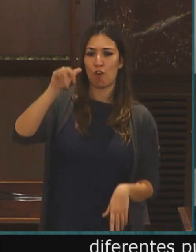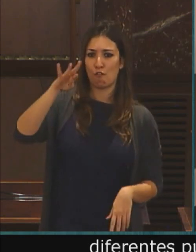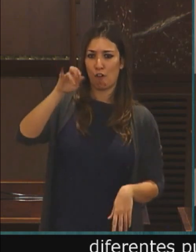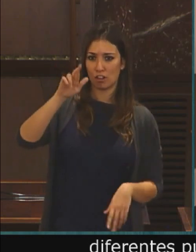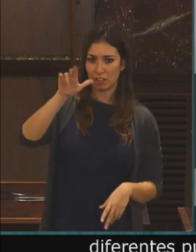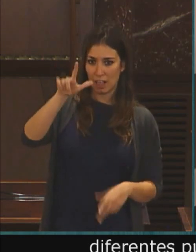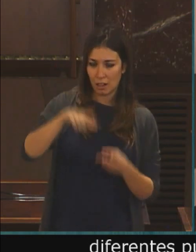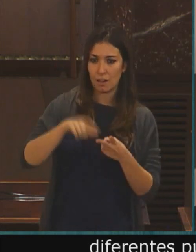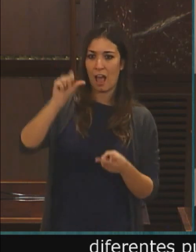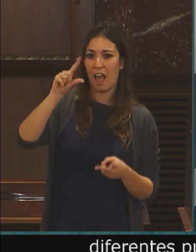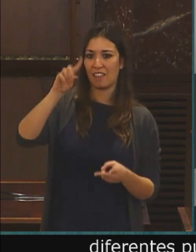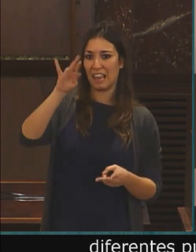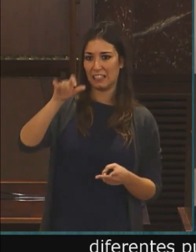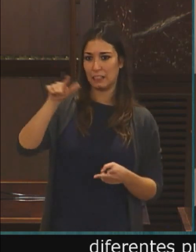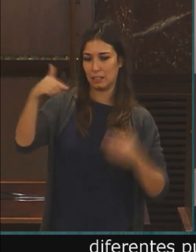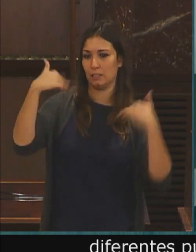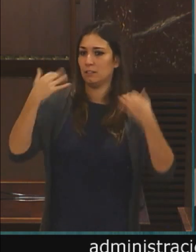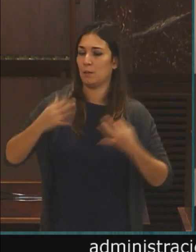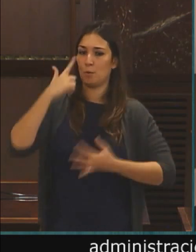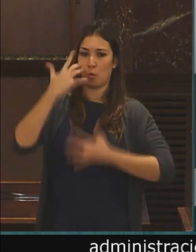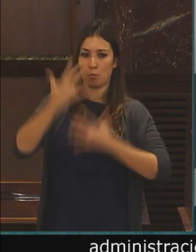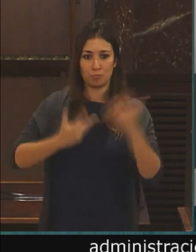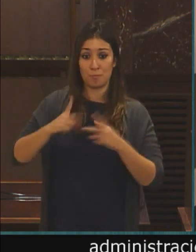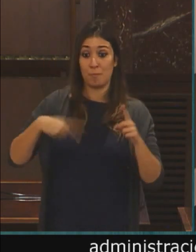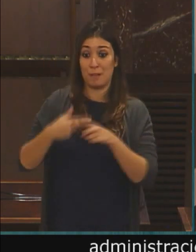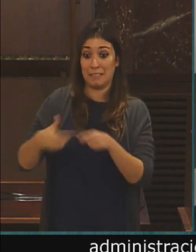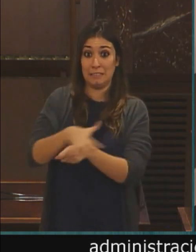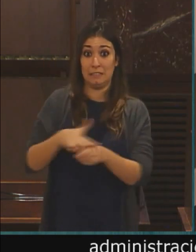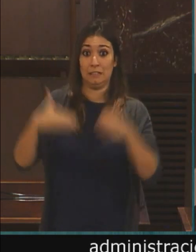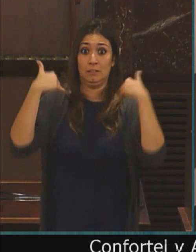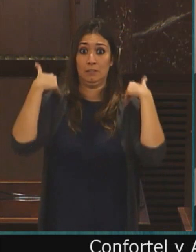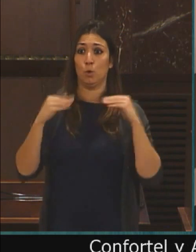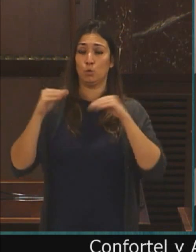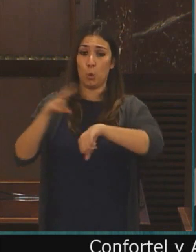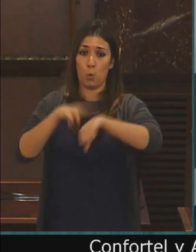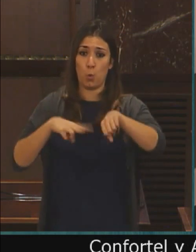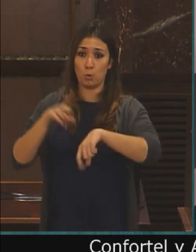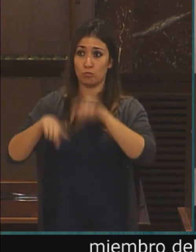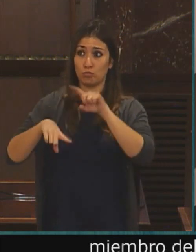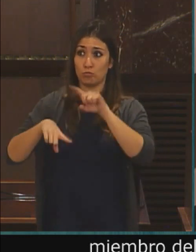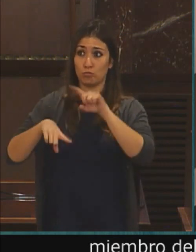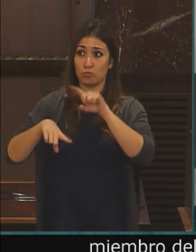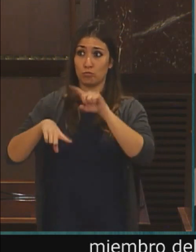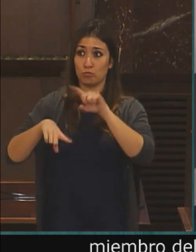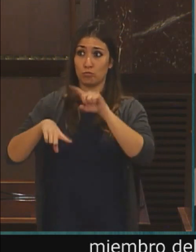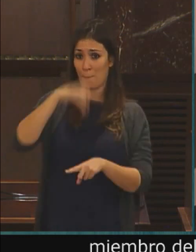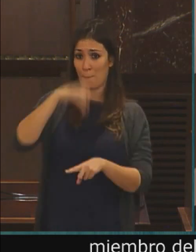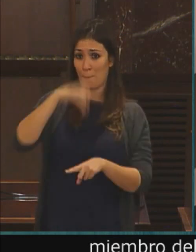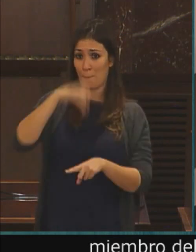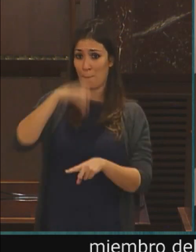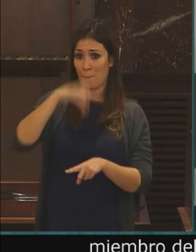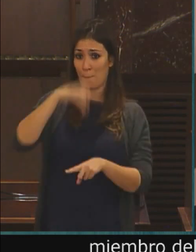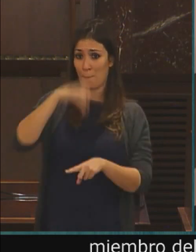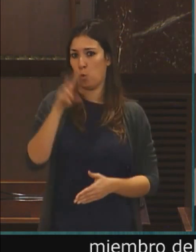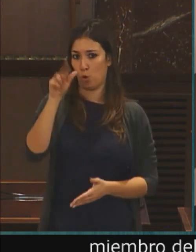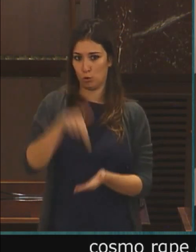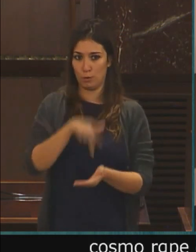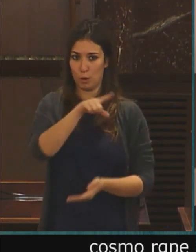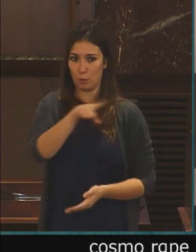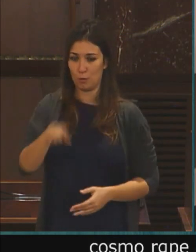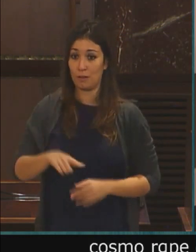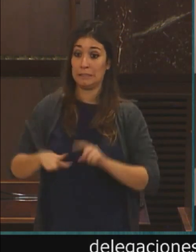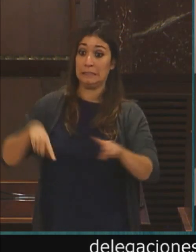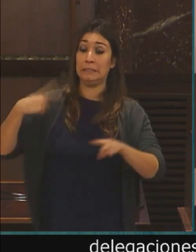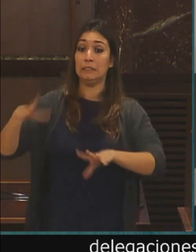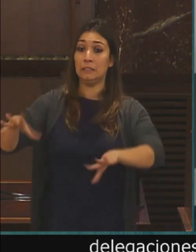Alentis, tanto como miembro del Departamento Financiero como responsable de este área en sus delegaciones en Barcelona y Madrid hasta julio de 2011, cuando